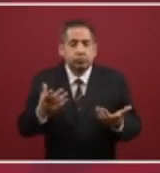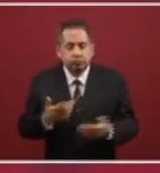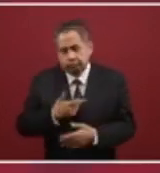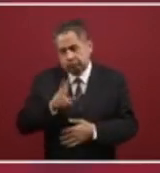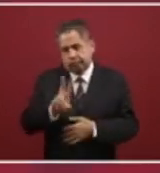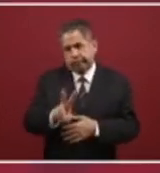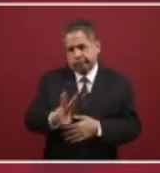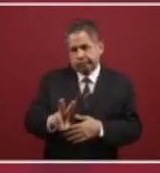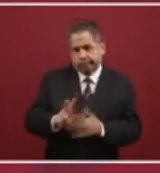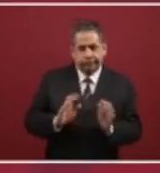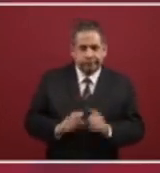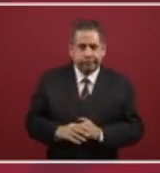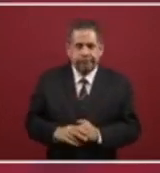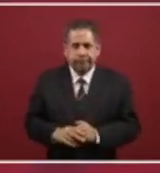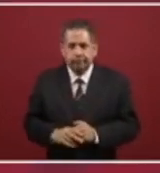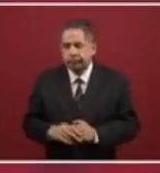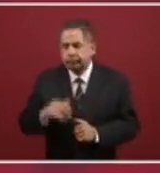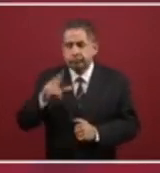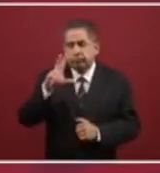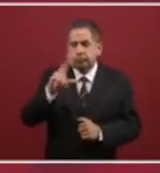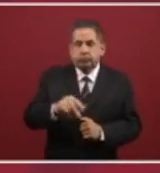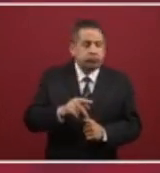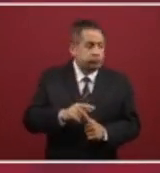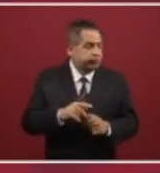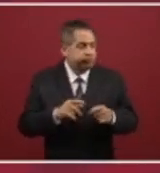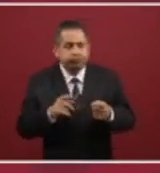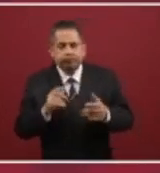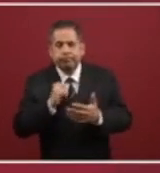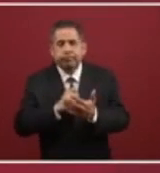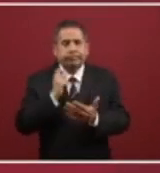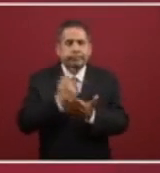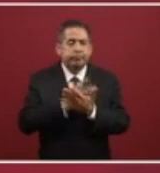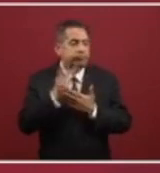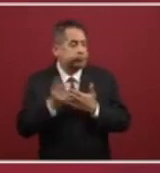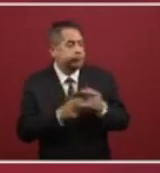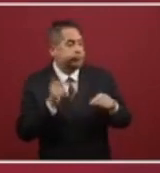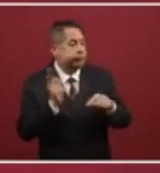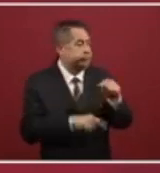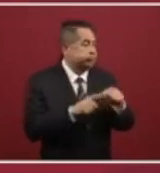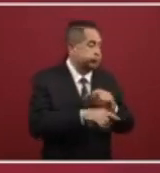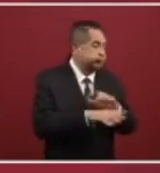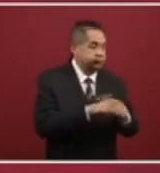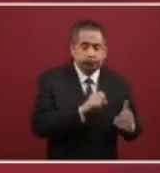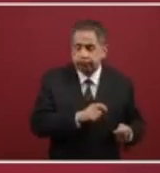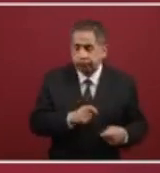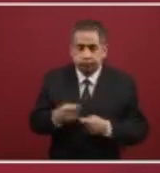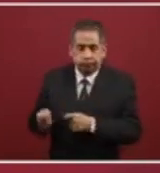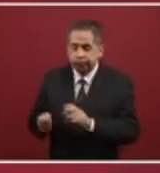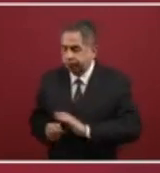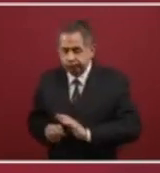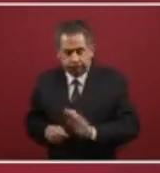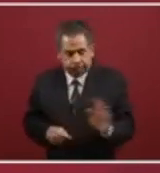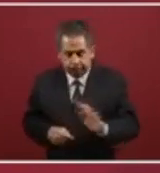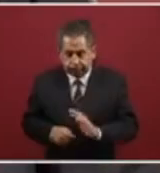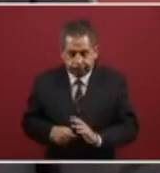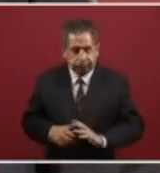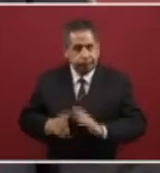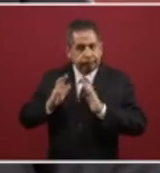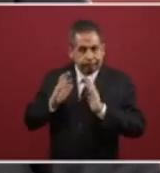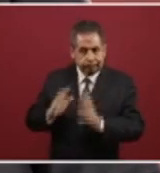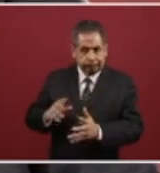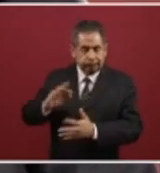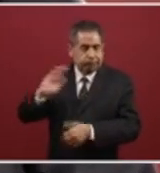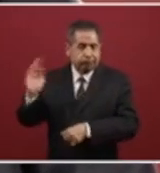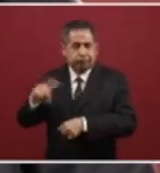Entonces, no vamos a desatender ninguna acción propia. El orden de magnitud respecto al presupuesto federal